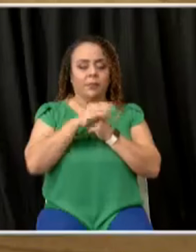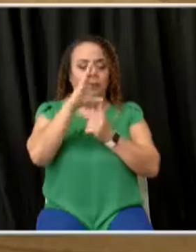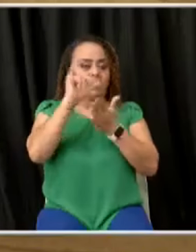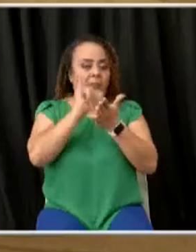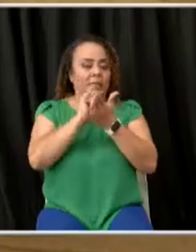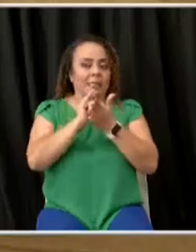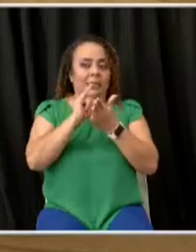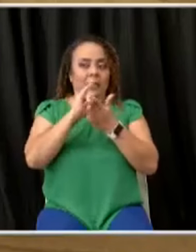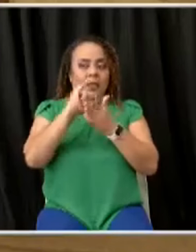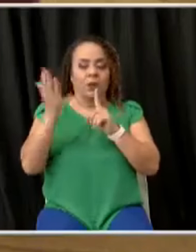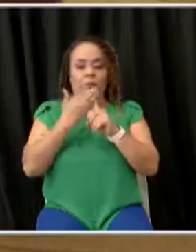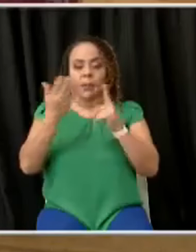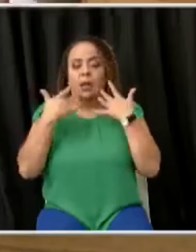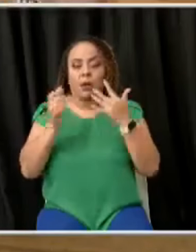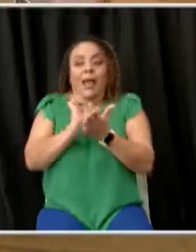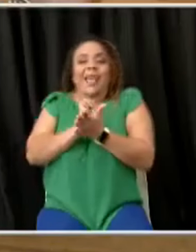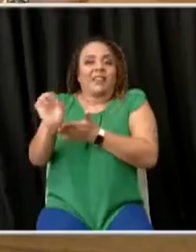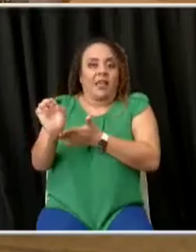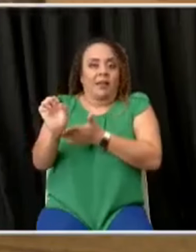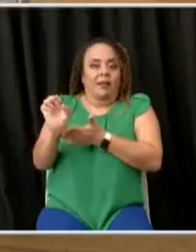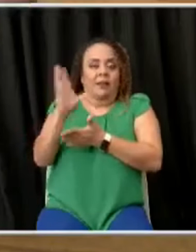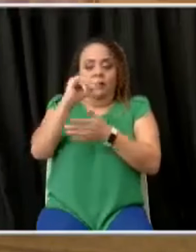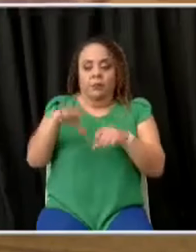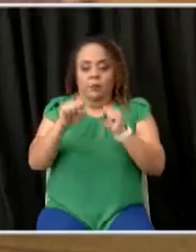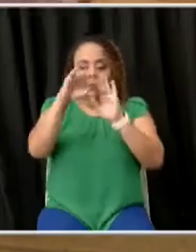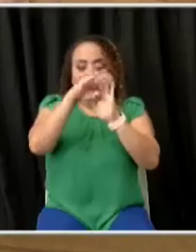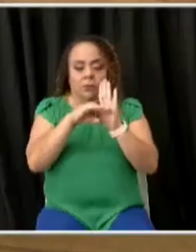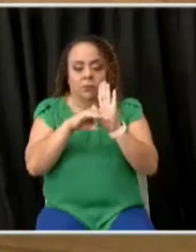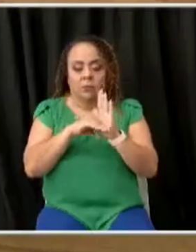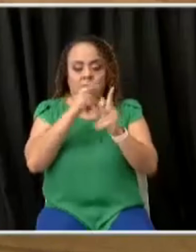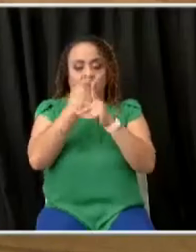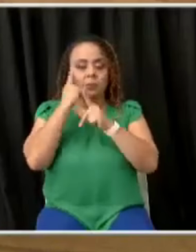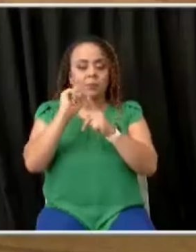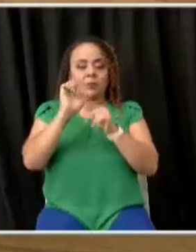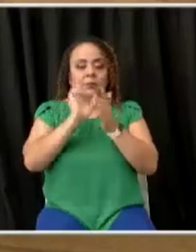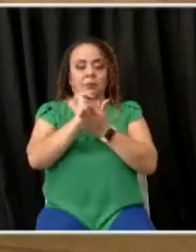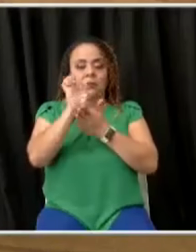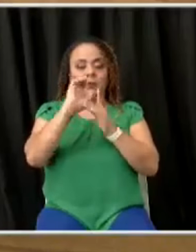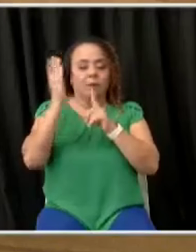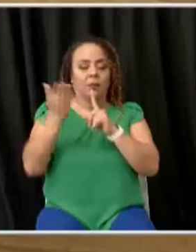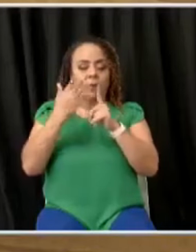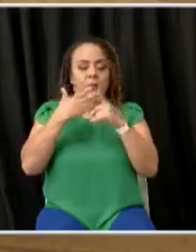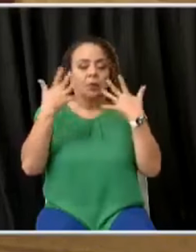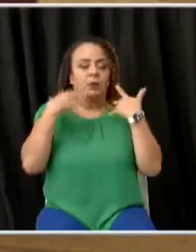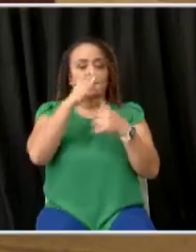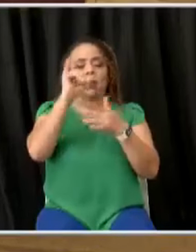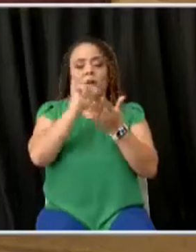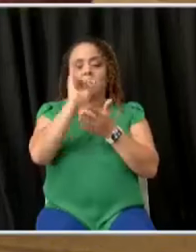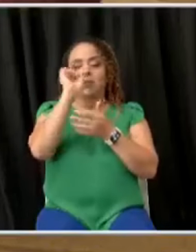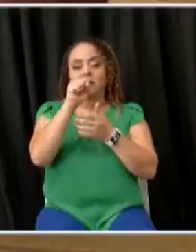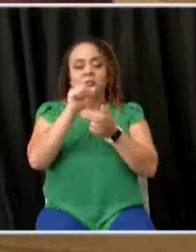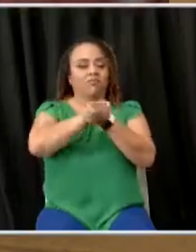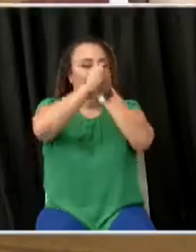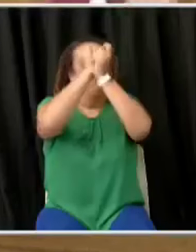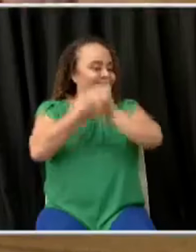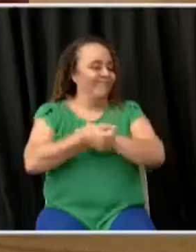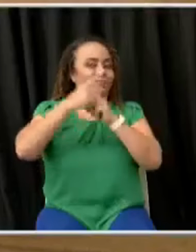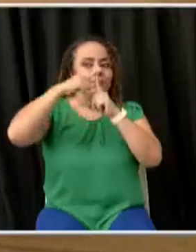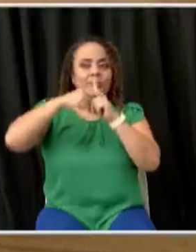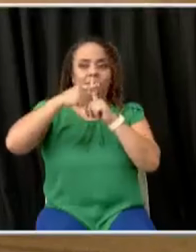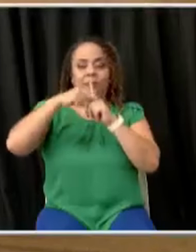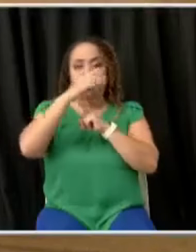calor y tomar las medidas preventivas necesarias para evitar el golpe de calor. Y ahí sí es donde los cambios de